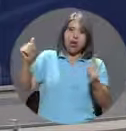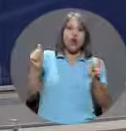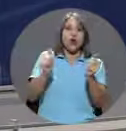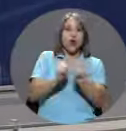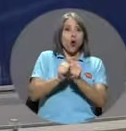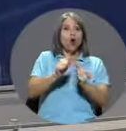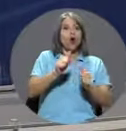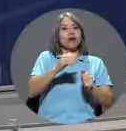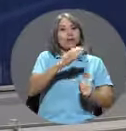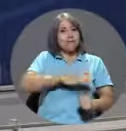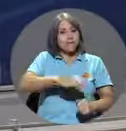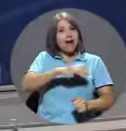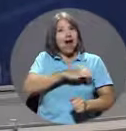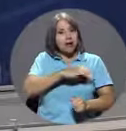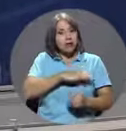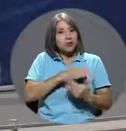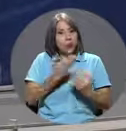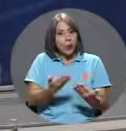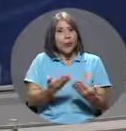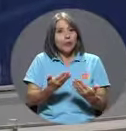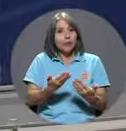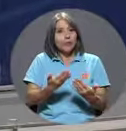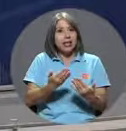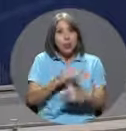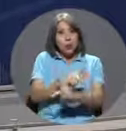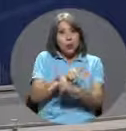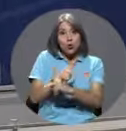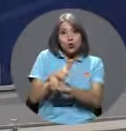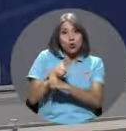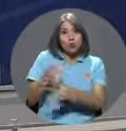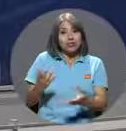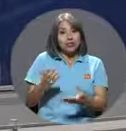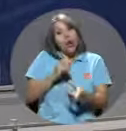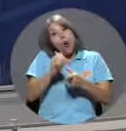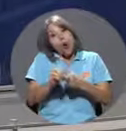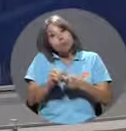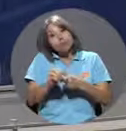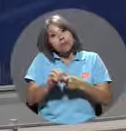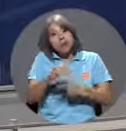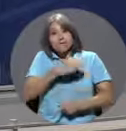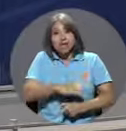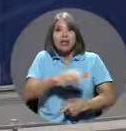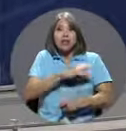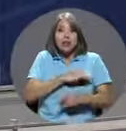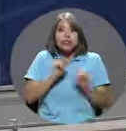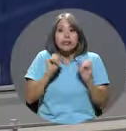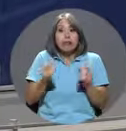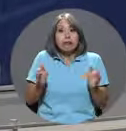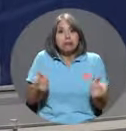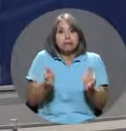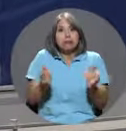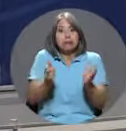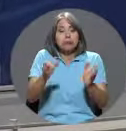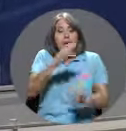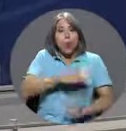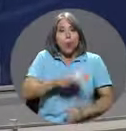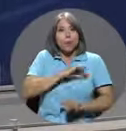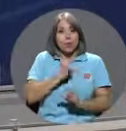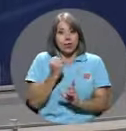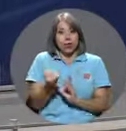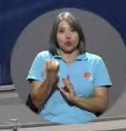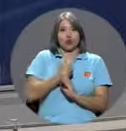comportamiento suicida. Y con esto no quiero decir que el sujeto esté predeterminado y que seamos como somos y ya nos formamos y que